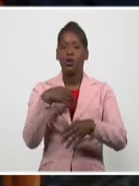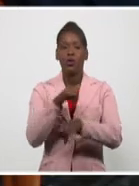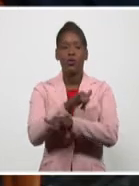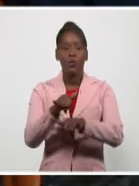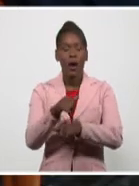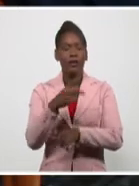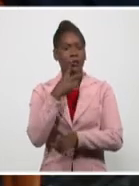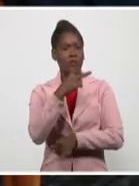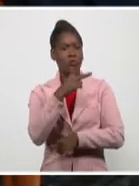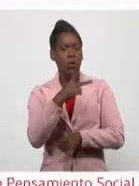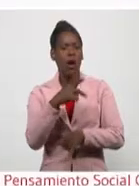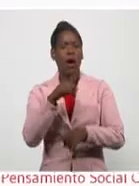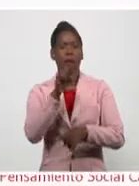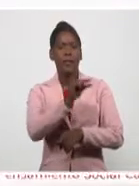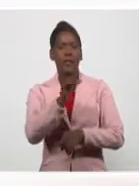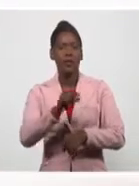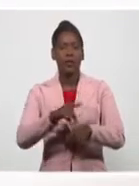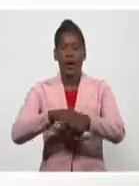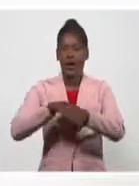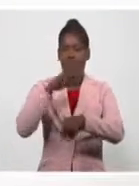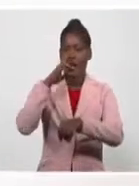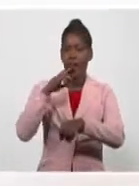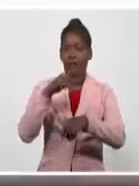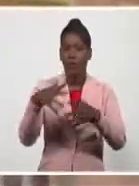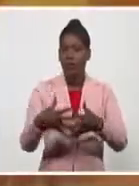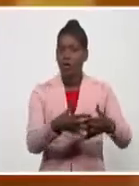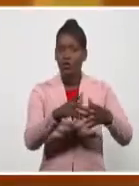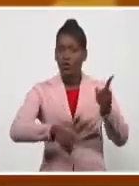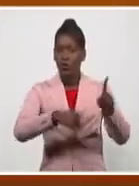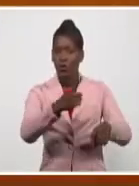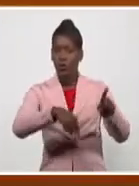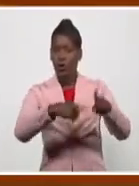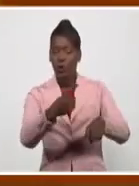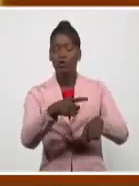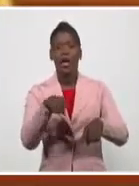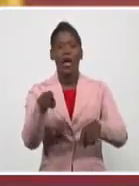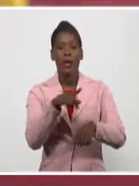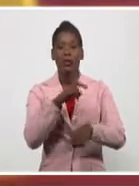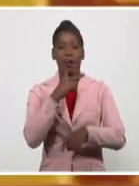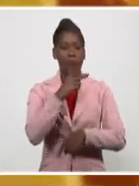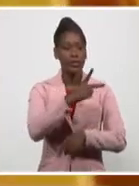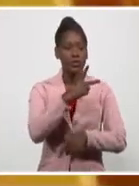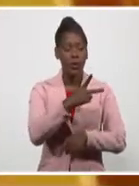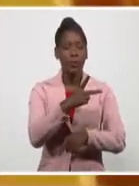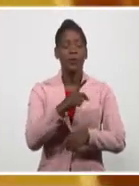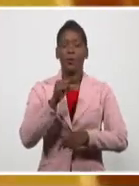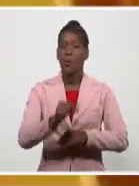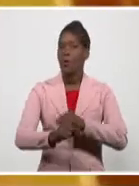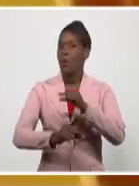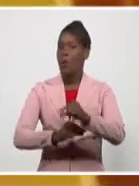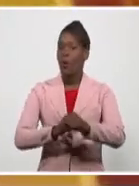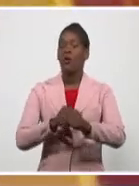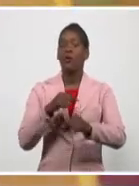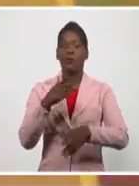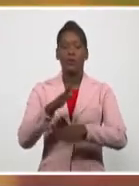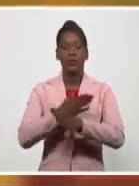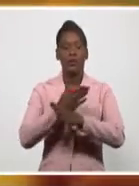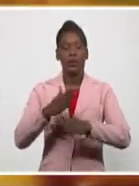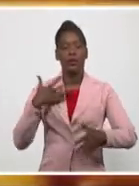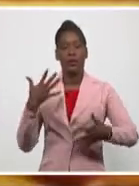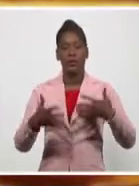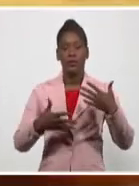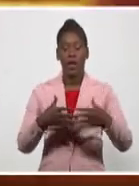y por las victorias populares en Bolivia y en Chile. A fines de año, frente a la manipulación mediática que pretende confundir y